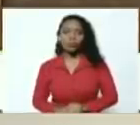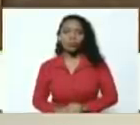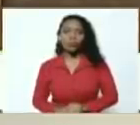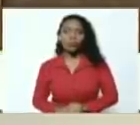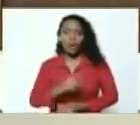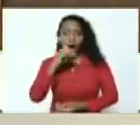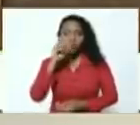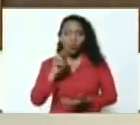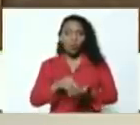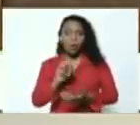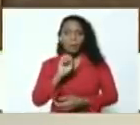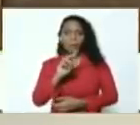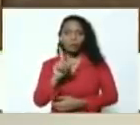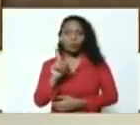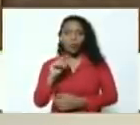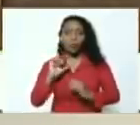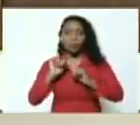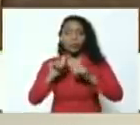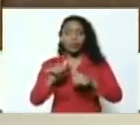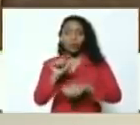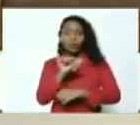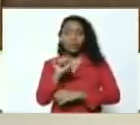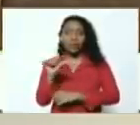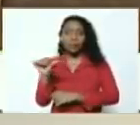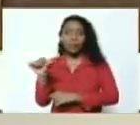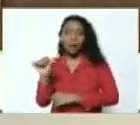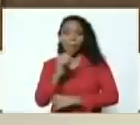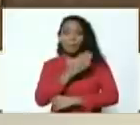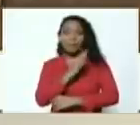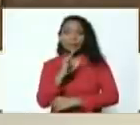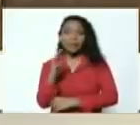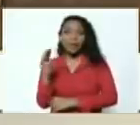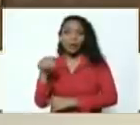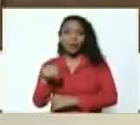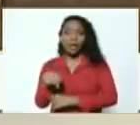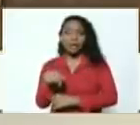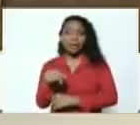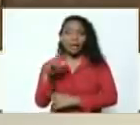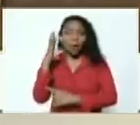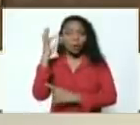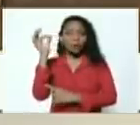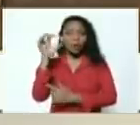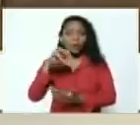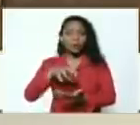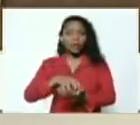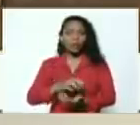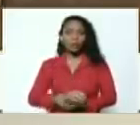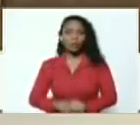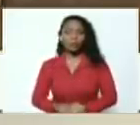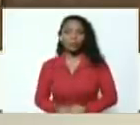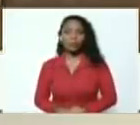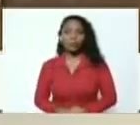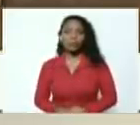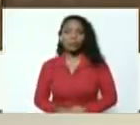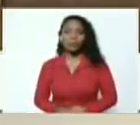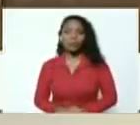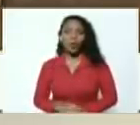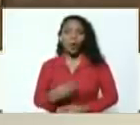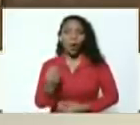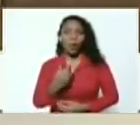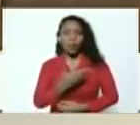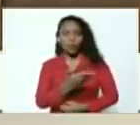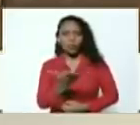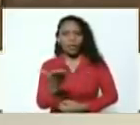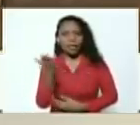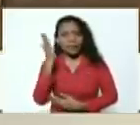del año 2021, empezando la semana del Bicentenario de este Consejo de Estado. Como ustedes saben, este